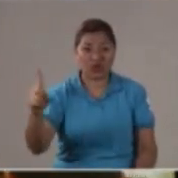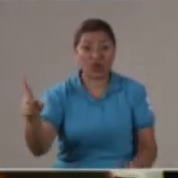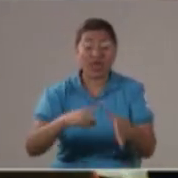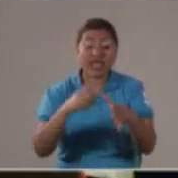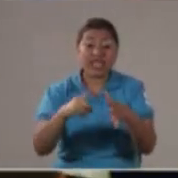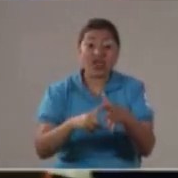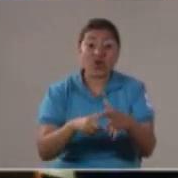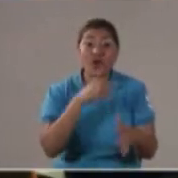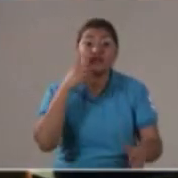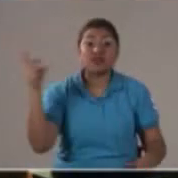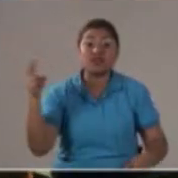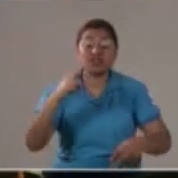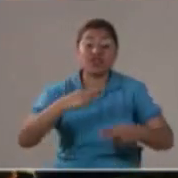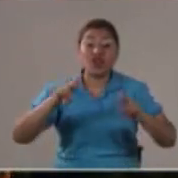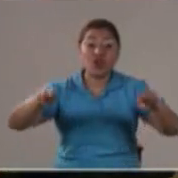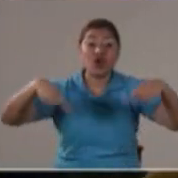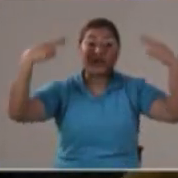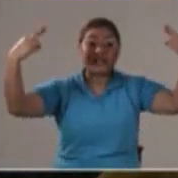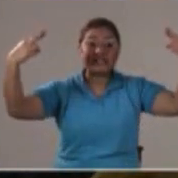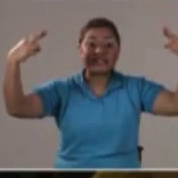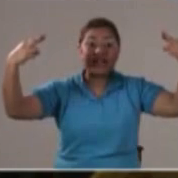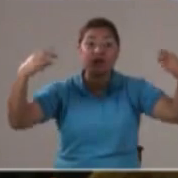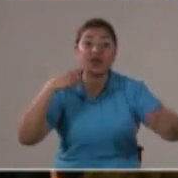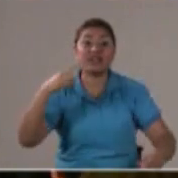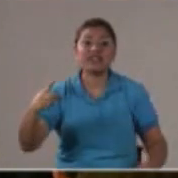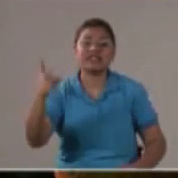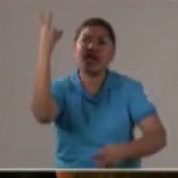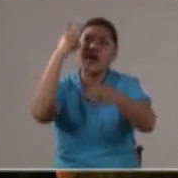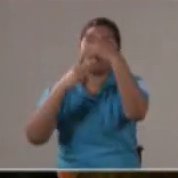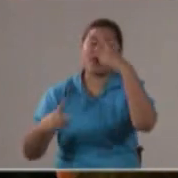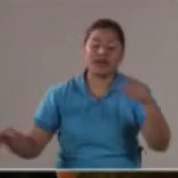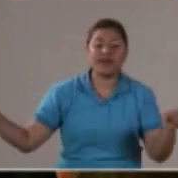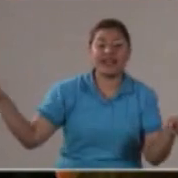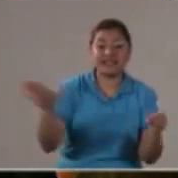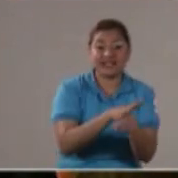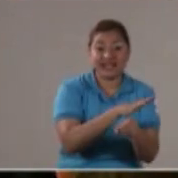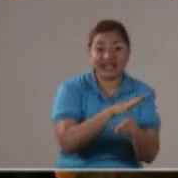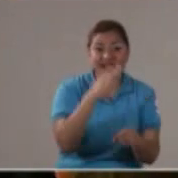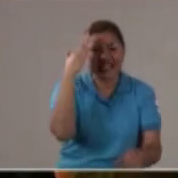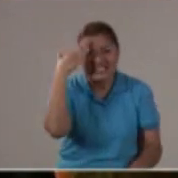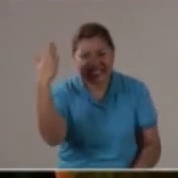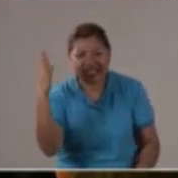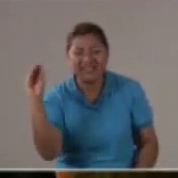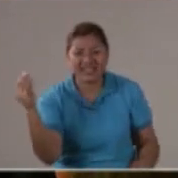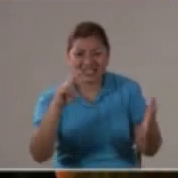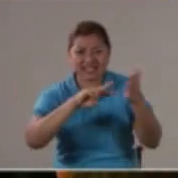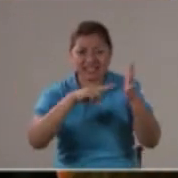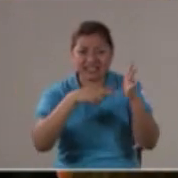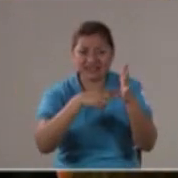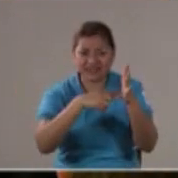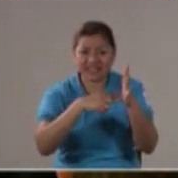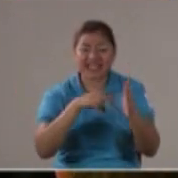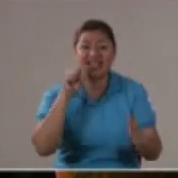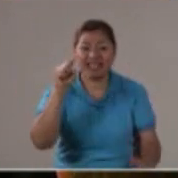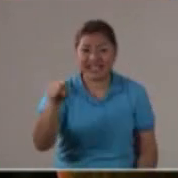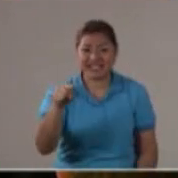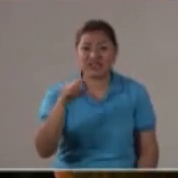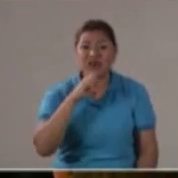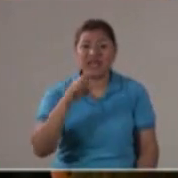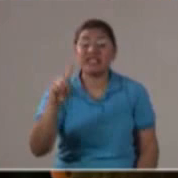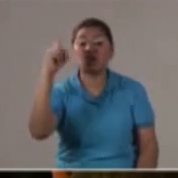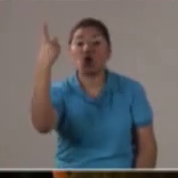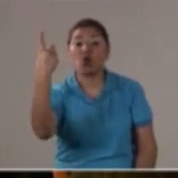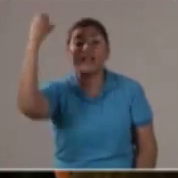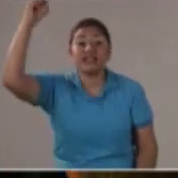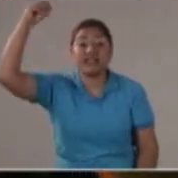Dios lo empieza a restaurar, dice: vuélvanla a llenar. ¿Sabe qué quiere decir esto? Lo que significa es: una